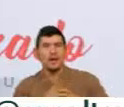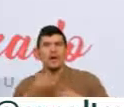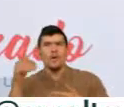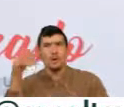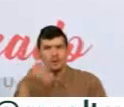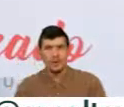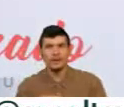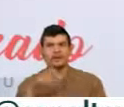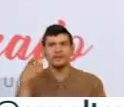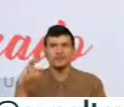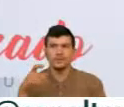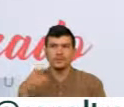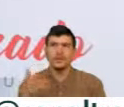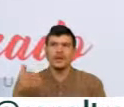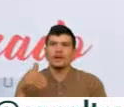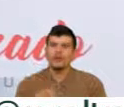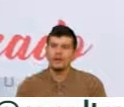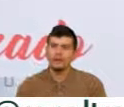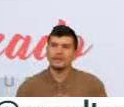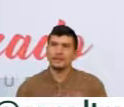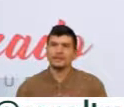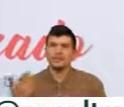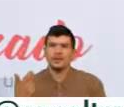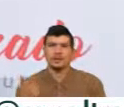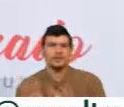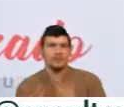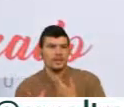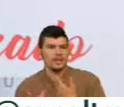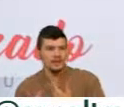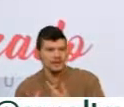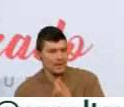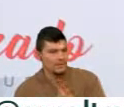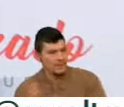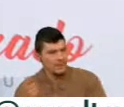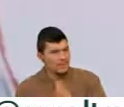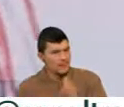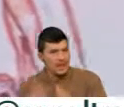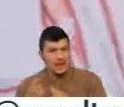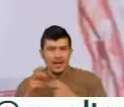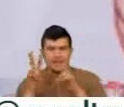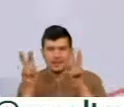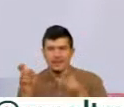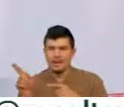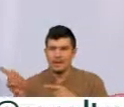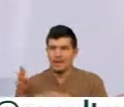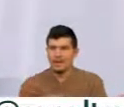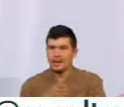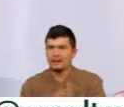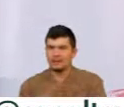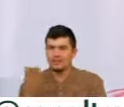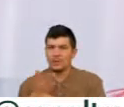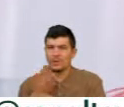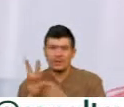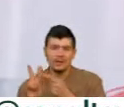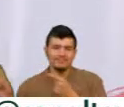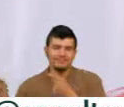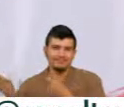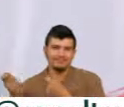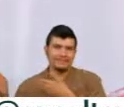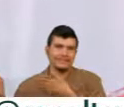a retomar su mercado a raíz de su tema de frontera en cúcuta la cámara de comercio